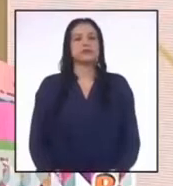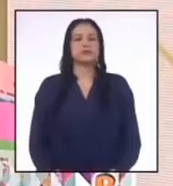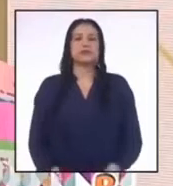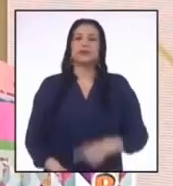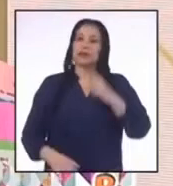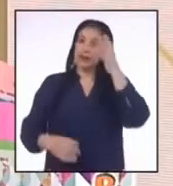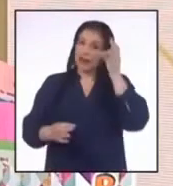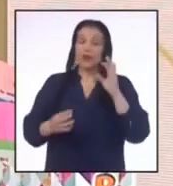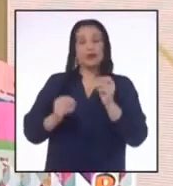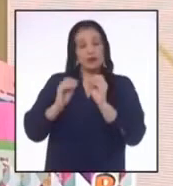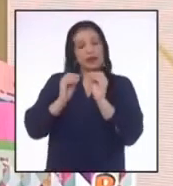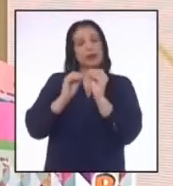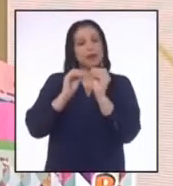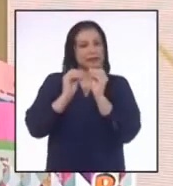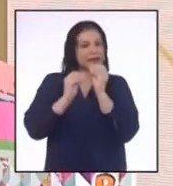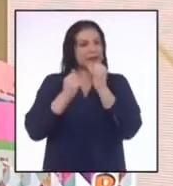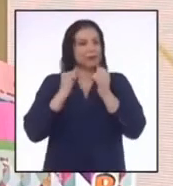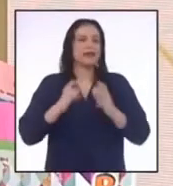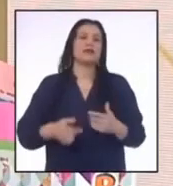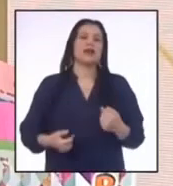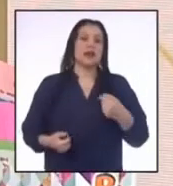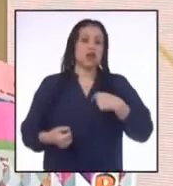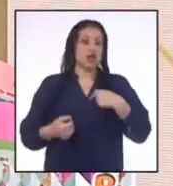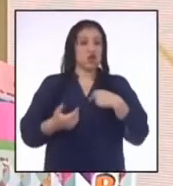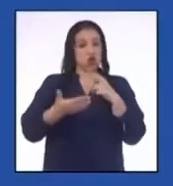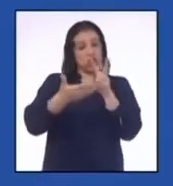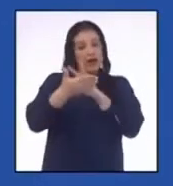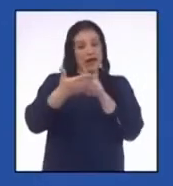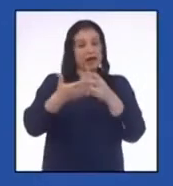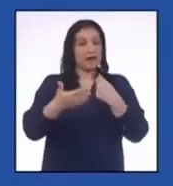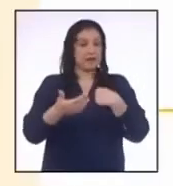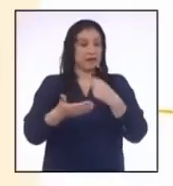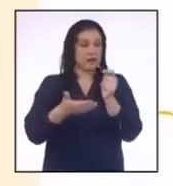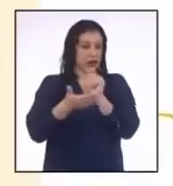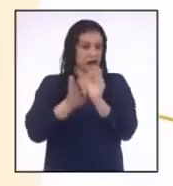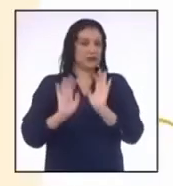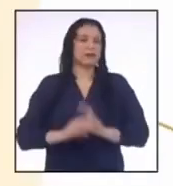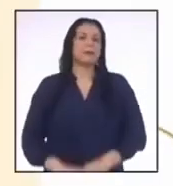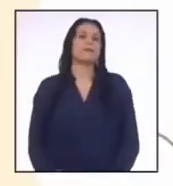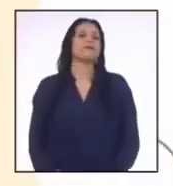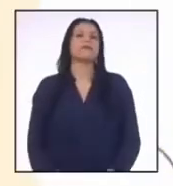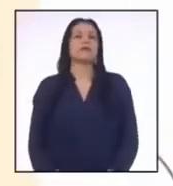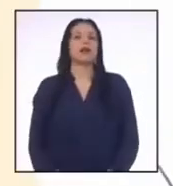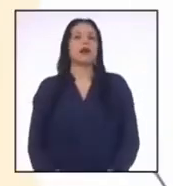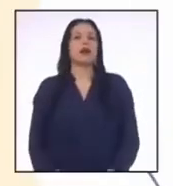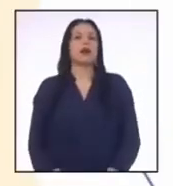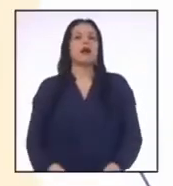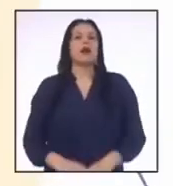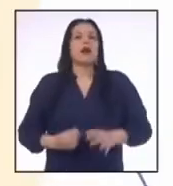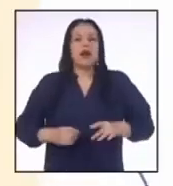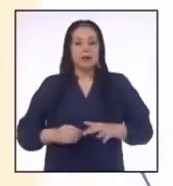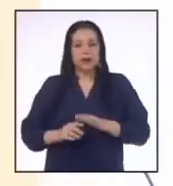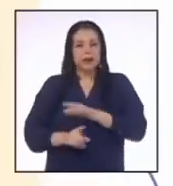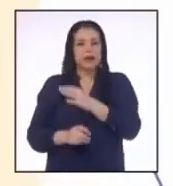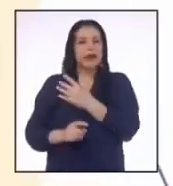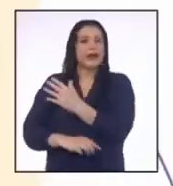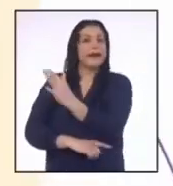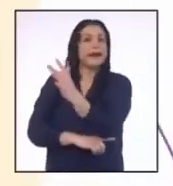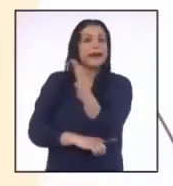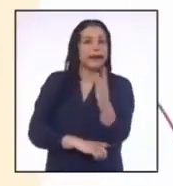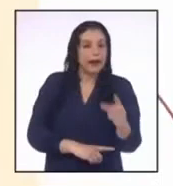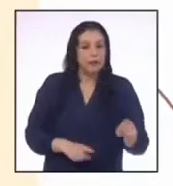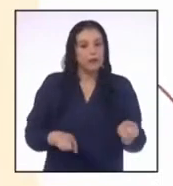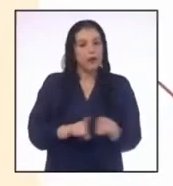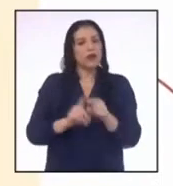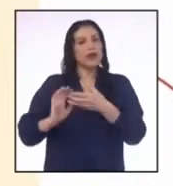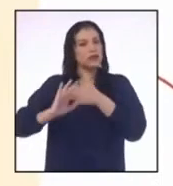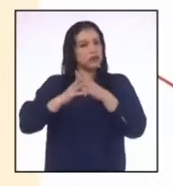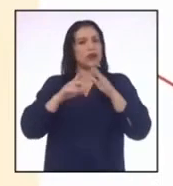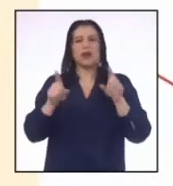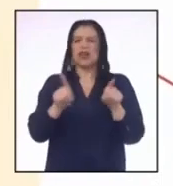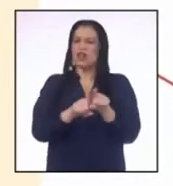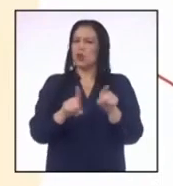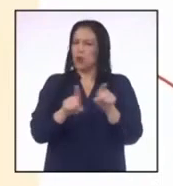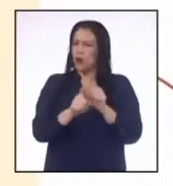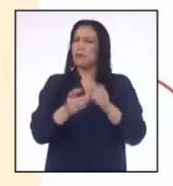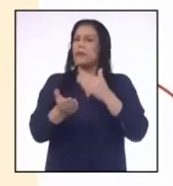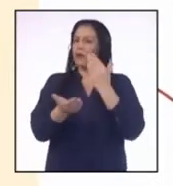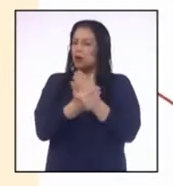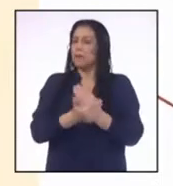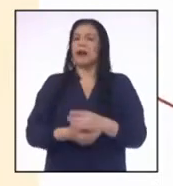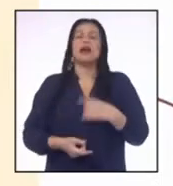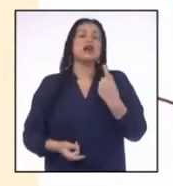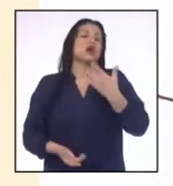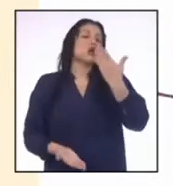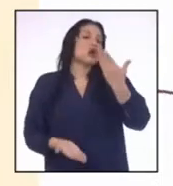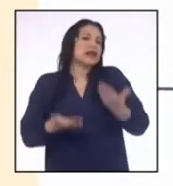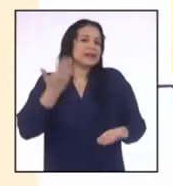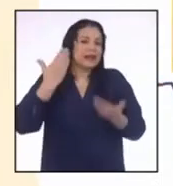Creo que va quedando. A ver, leeré lo que yo escribí. En el campo y la ciudad se encuentran los mismos problemas, creo yo. Solo que